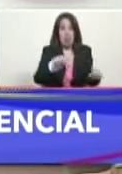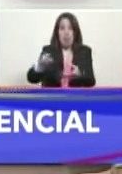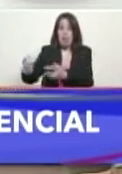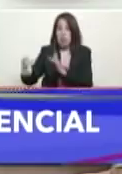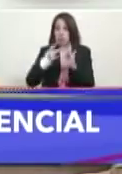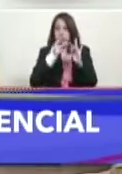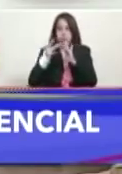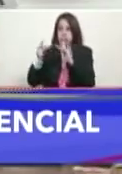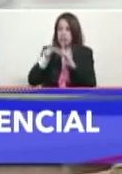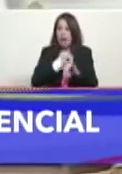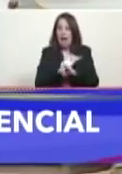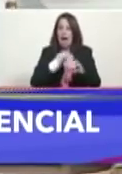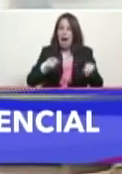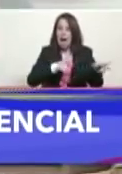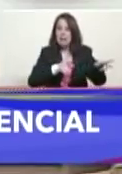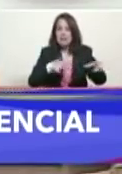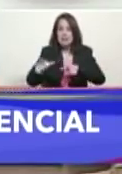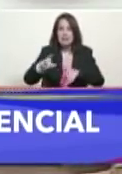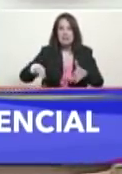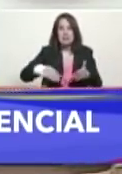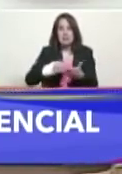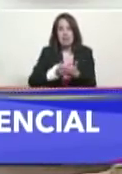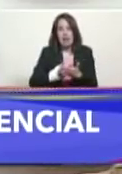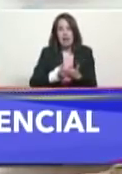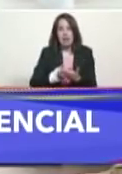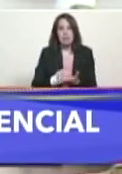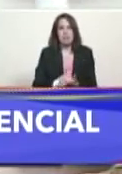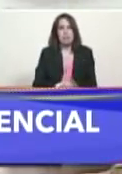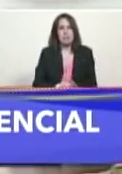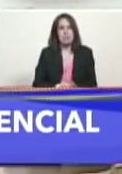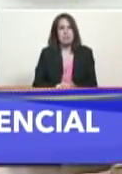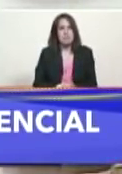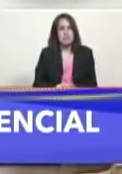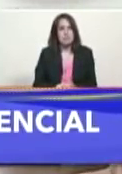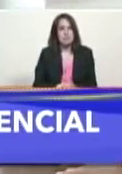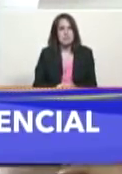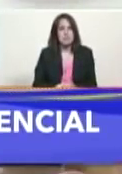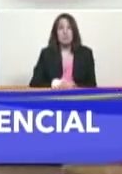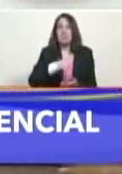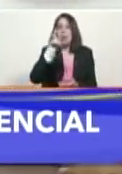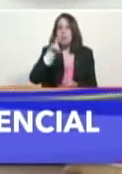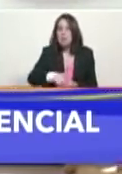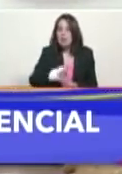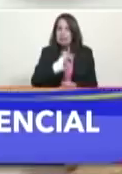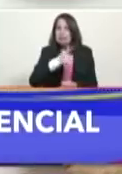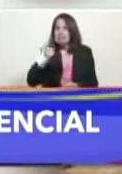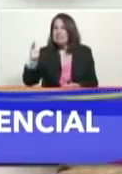combinando hasta que regularicemos eso. Lo otro que hay que regularizar es el transporte.